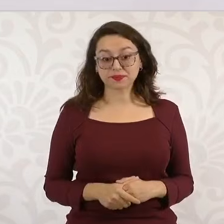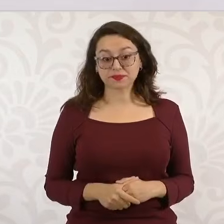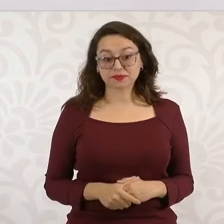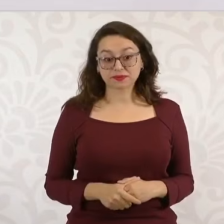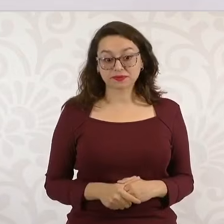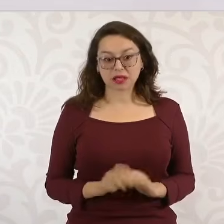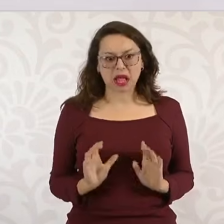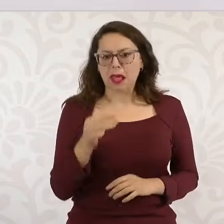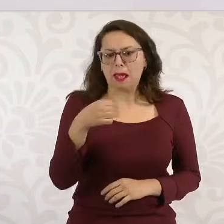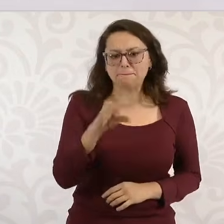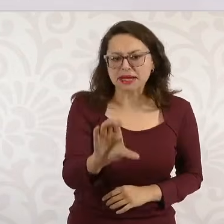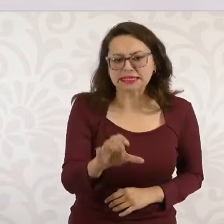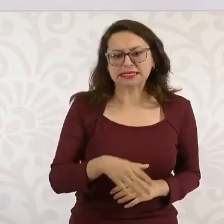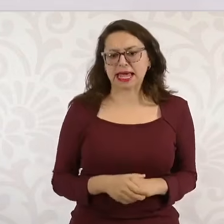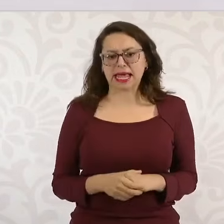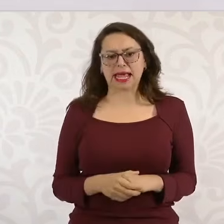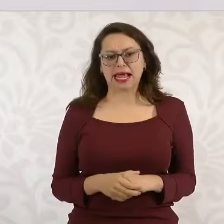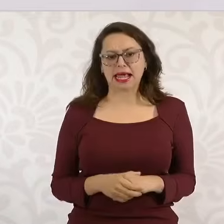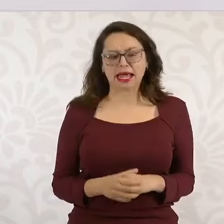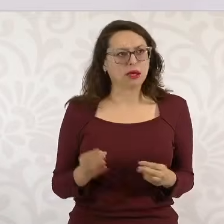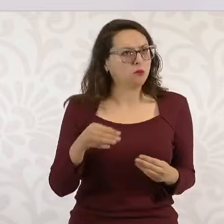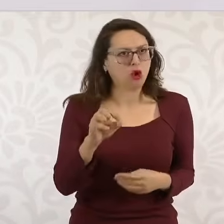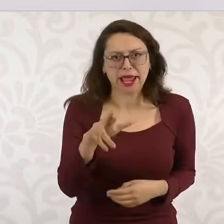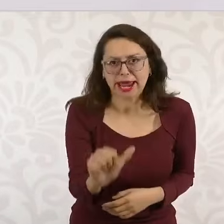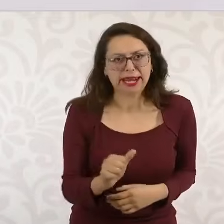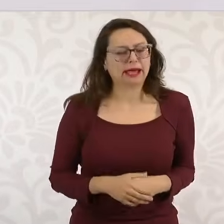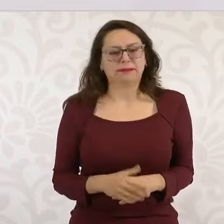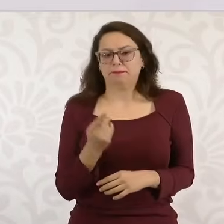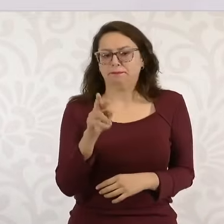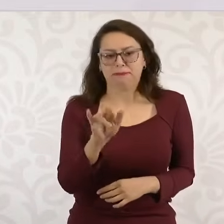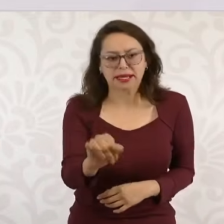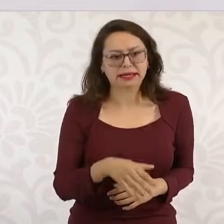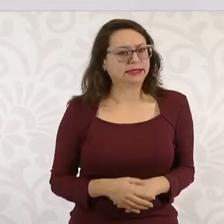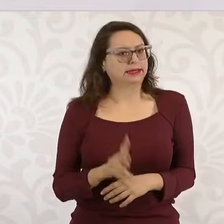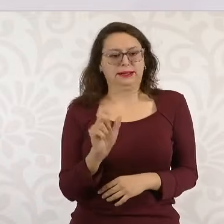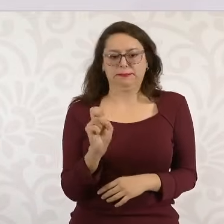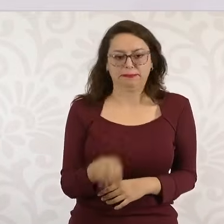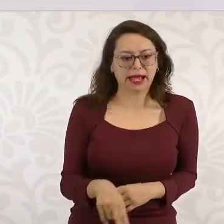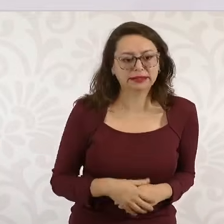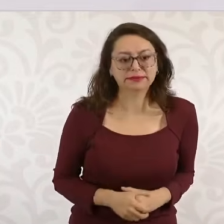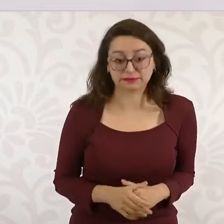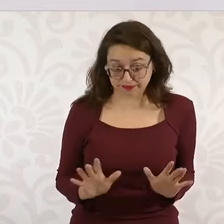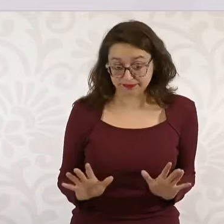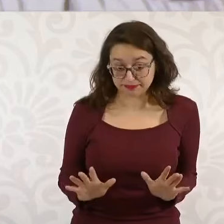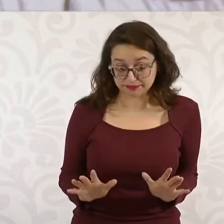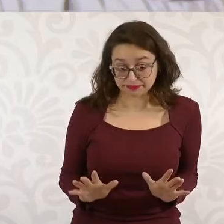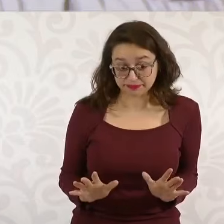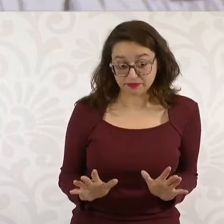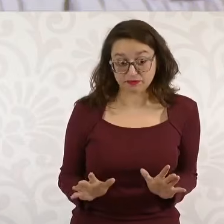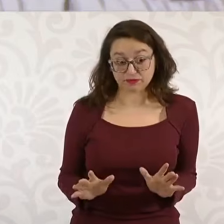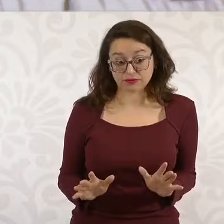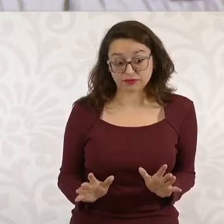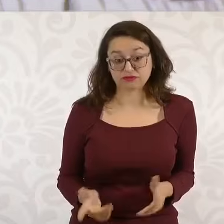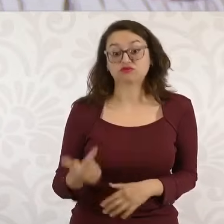De Movimiento Ciudadano, de Morena, del PT, del PRI, del PAN. ¿Sí me entienden? Sí. O sea, si ya